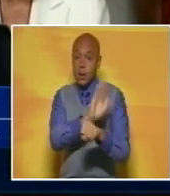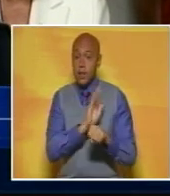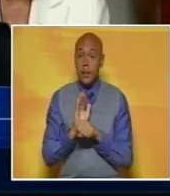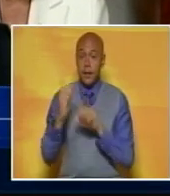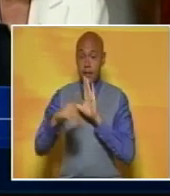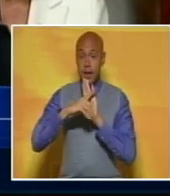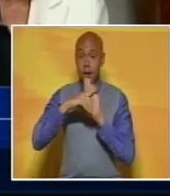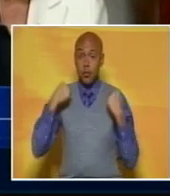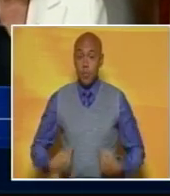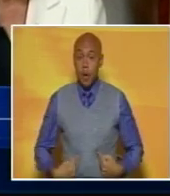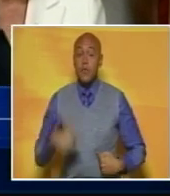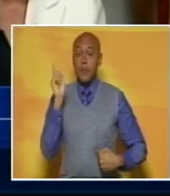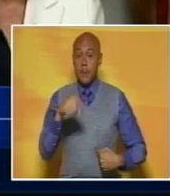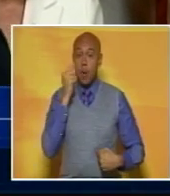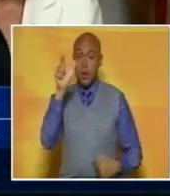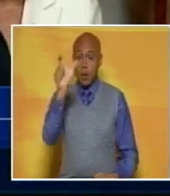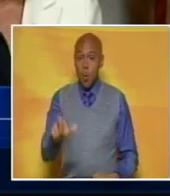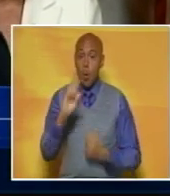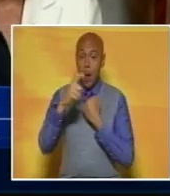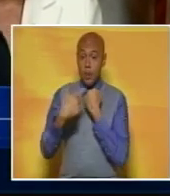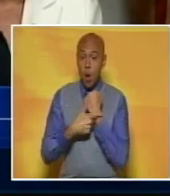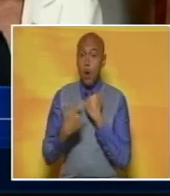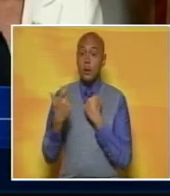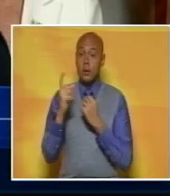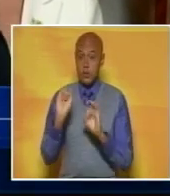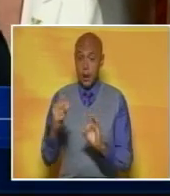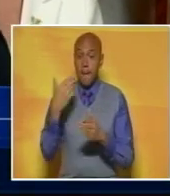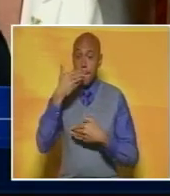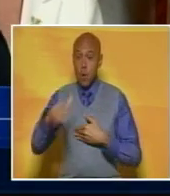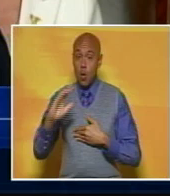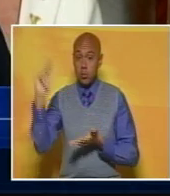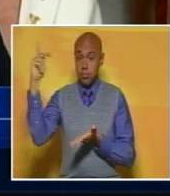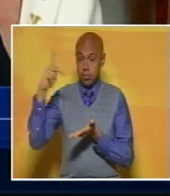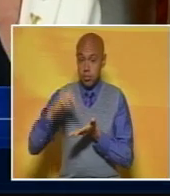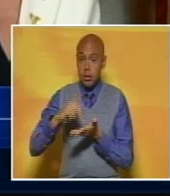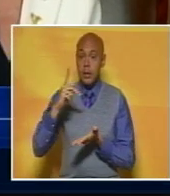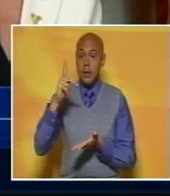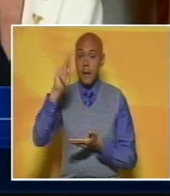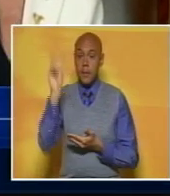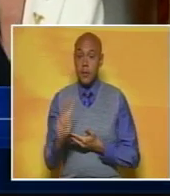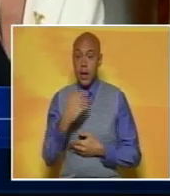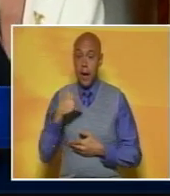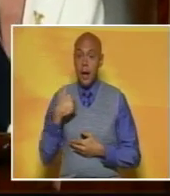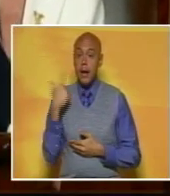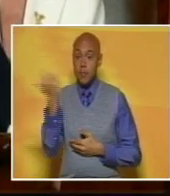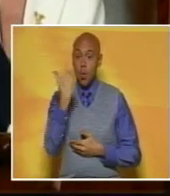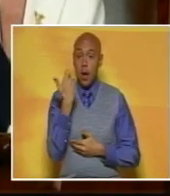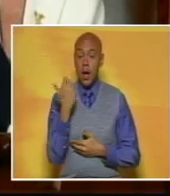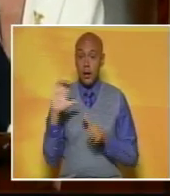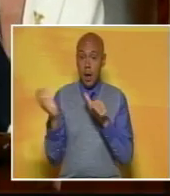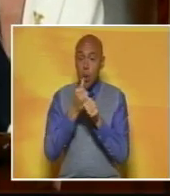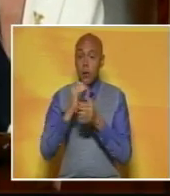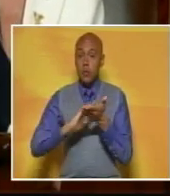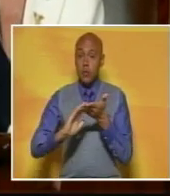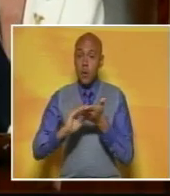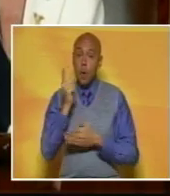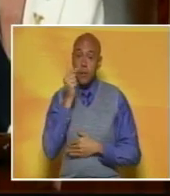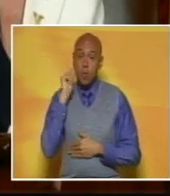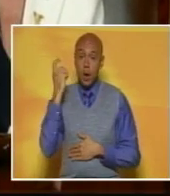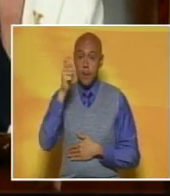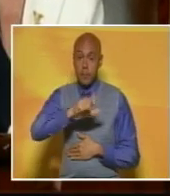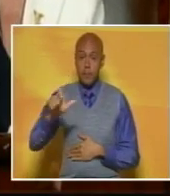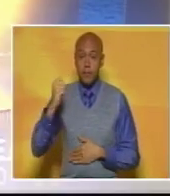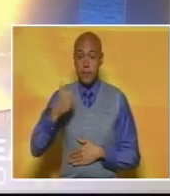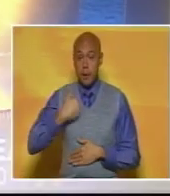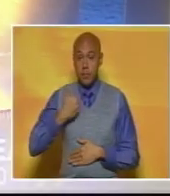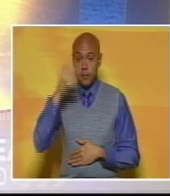humanos en Venezuela. Juan Guaidó afirmó que regresará al país para seguir buscando soluciones que beneficien a todos los